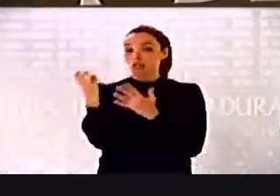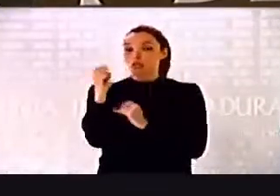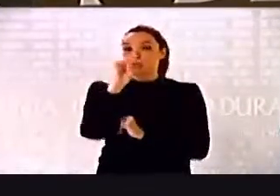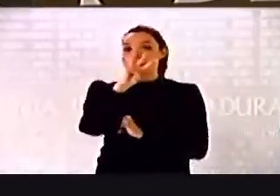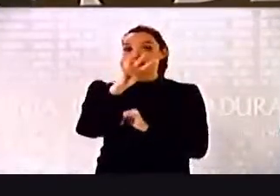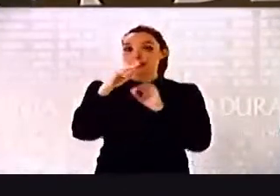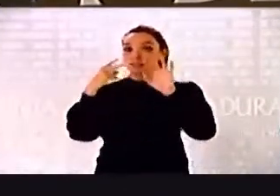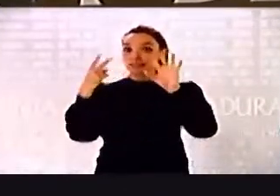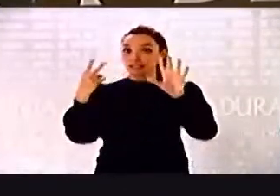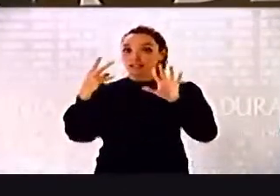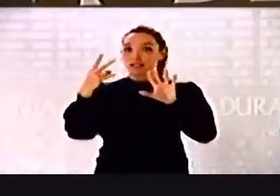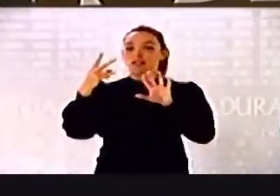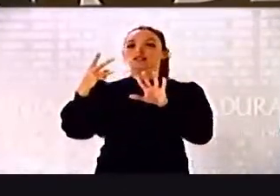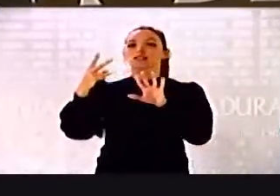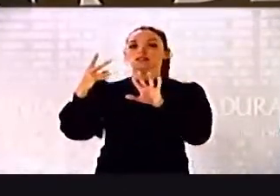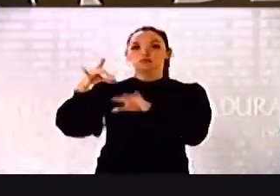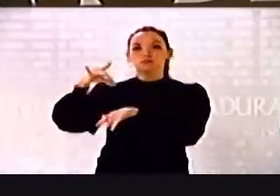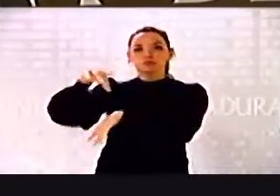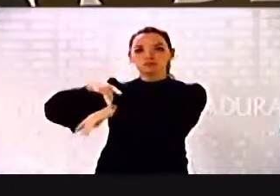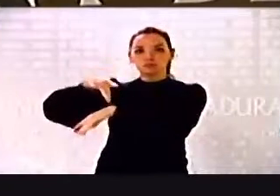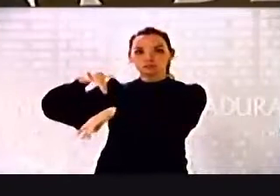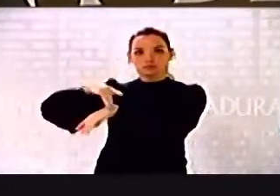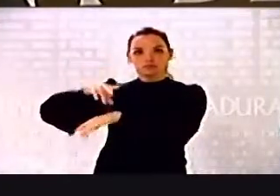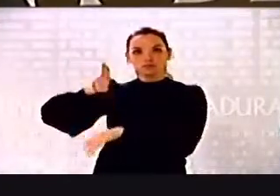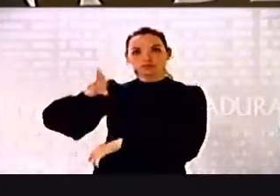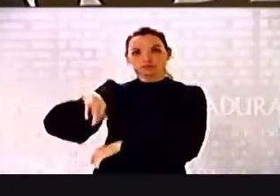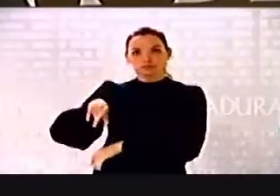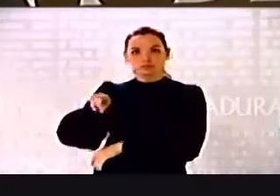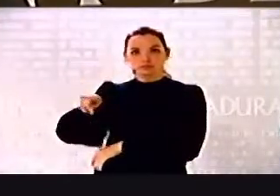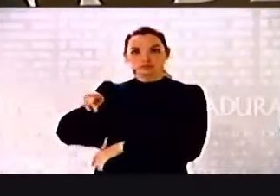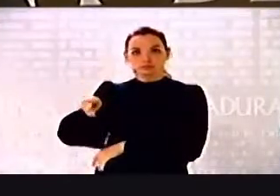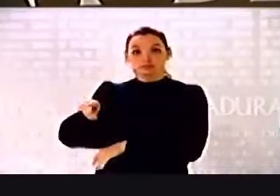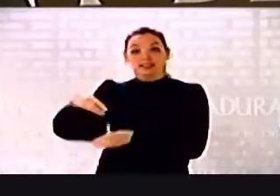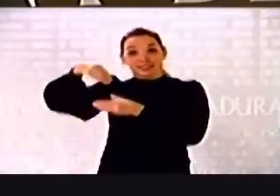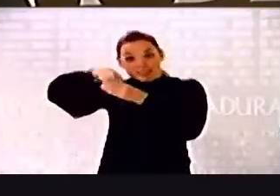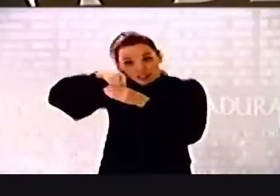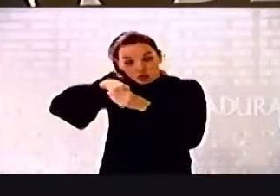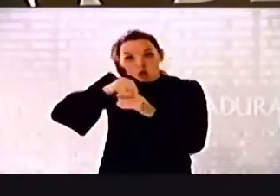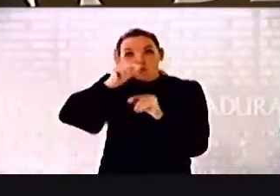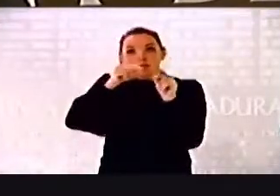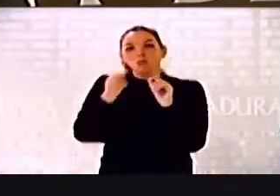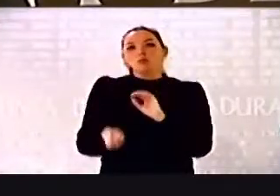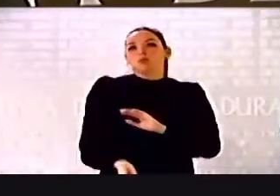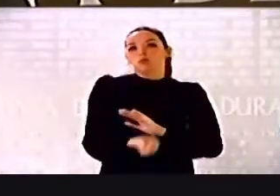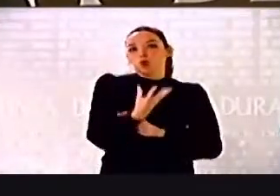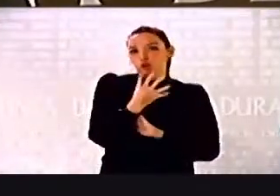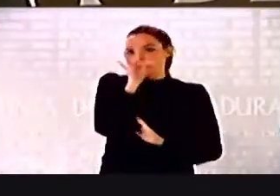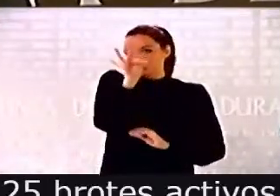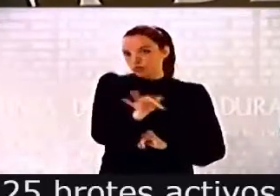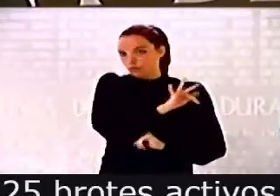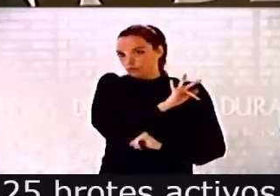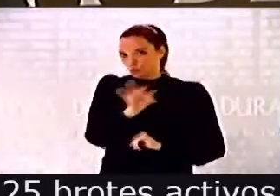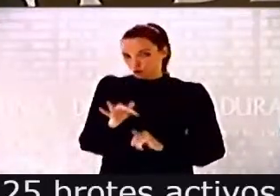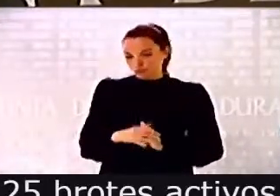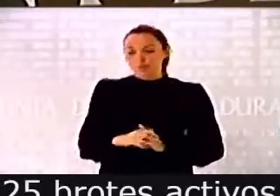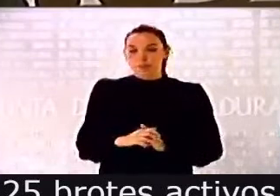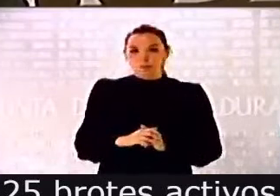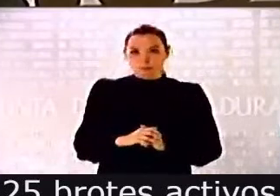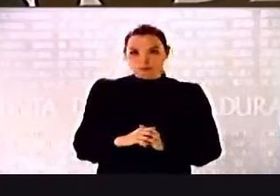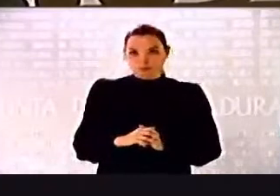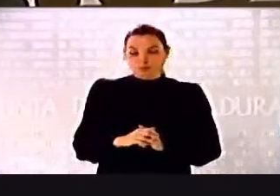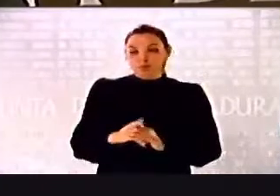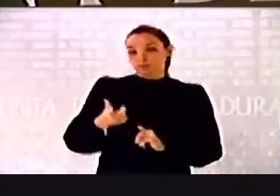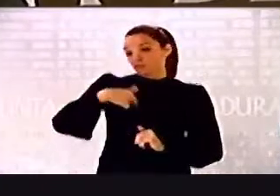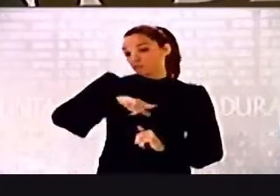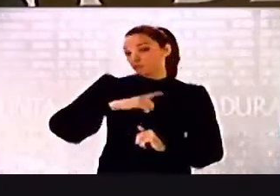1.747 son casos que pertenecen a algunos de los 125 brotes activos en el total. Venimos en